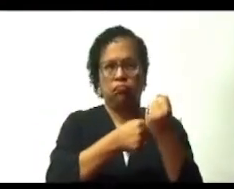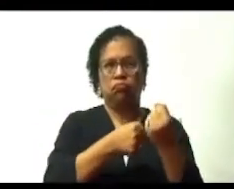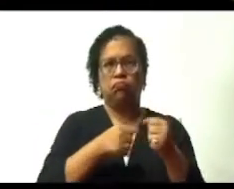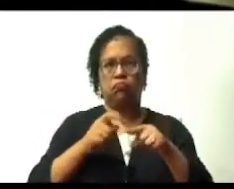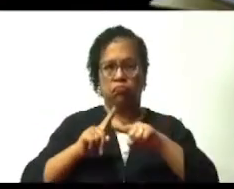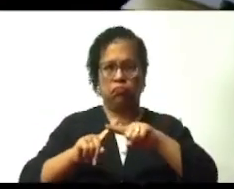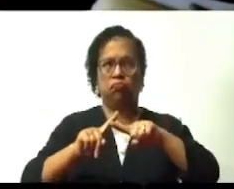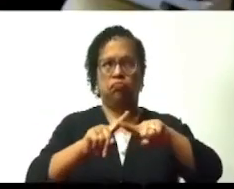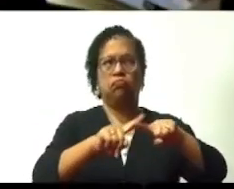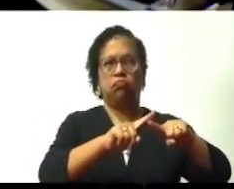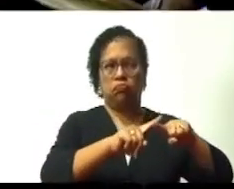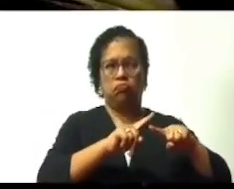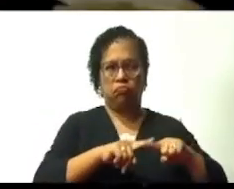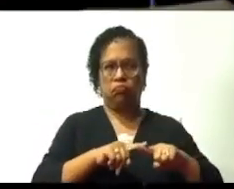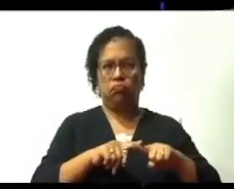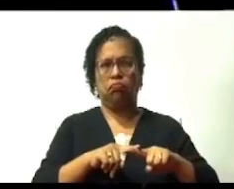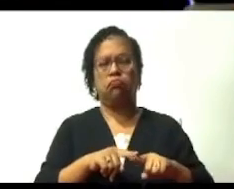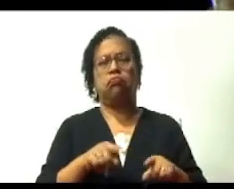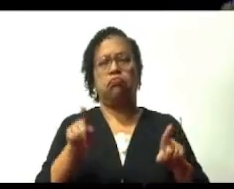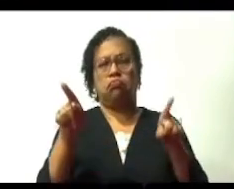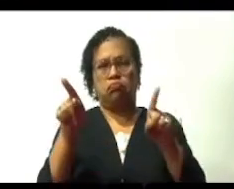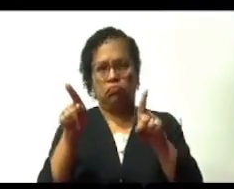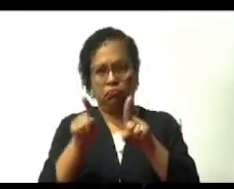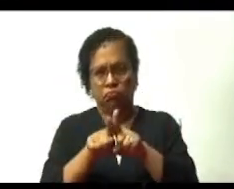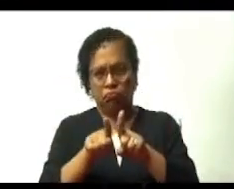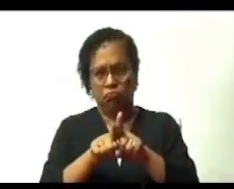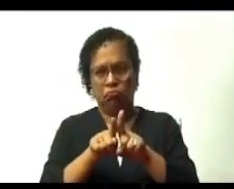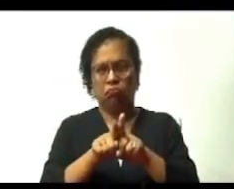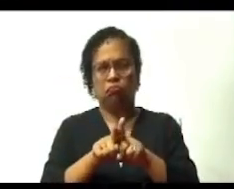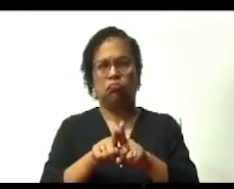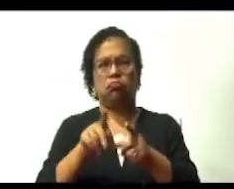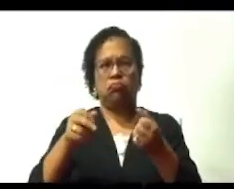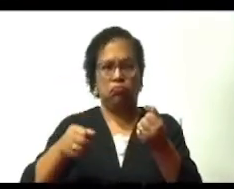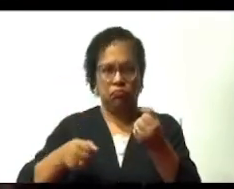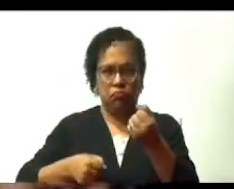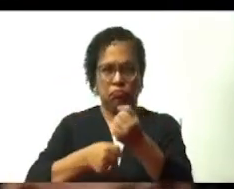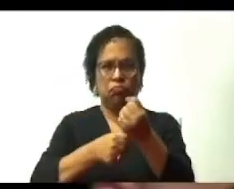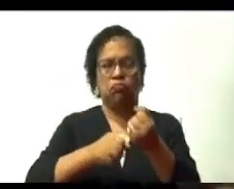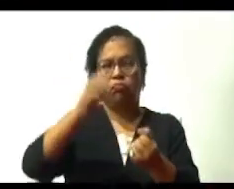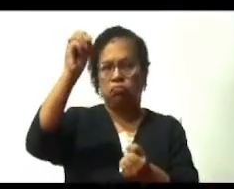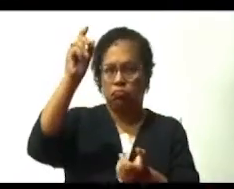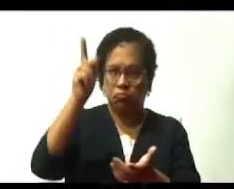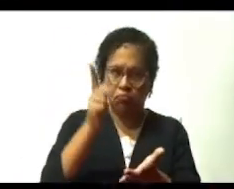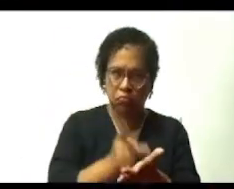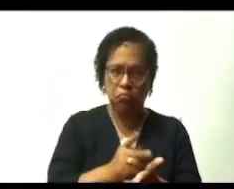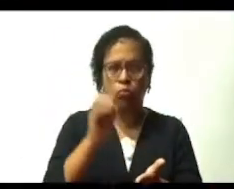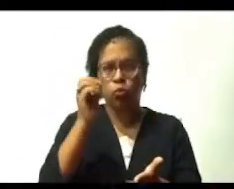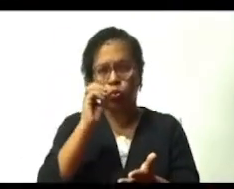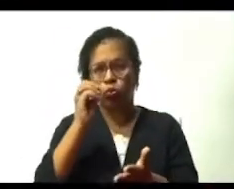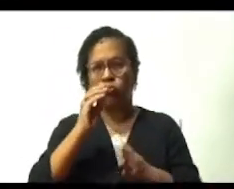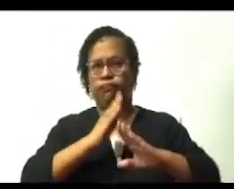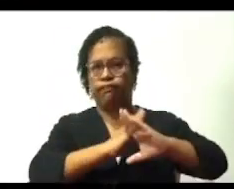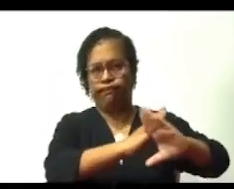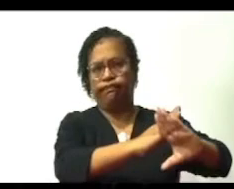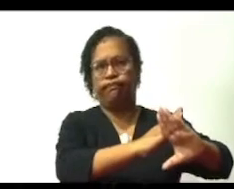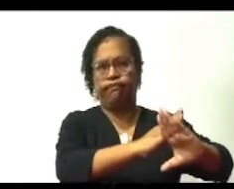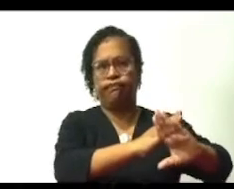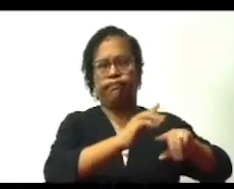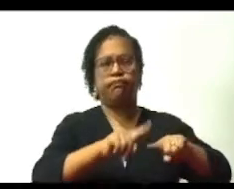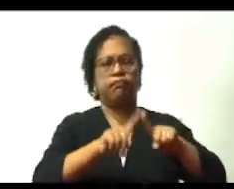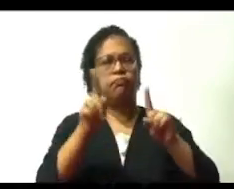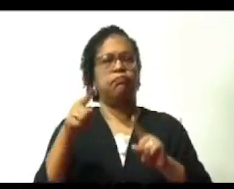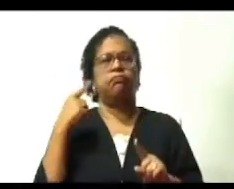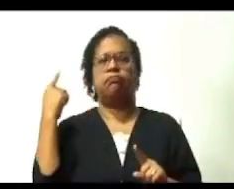momentos, aprobando alguna posición, en otro momento, rechazándola, pero con